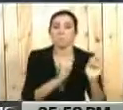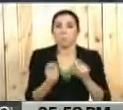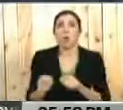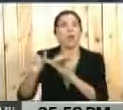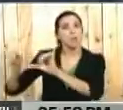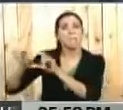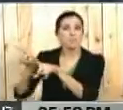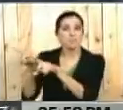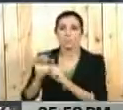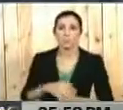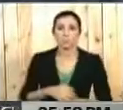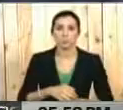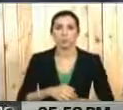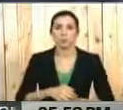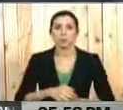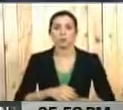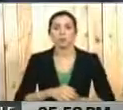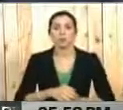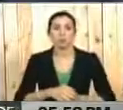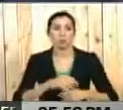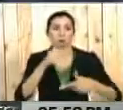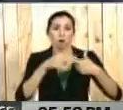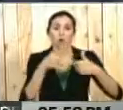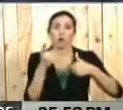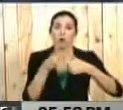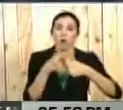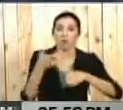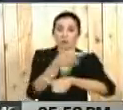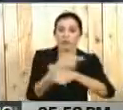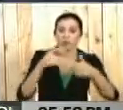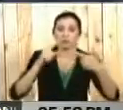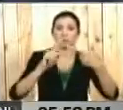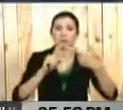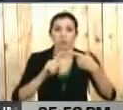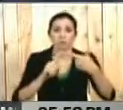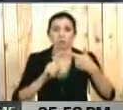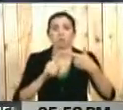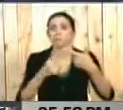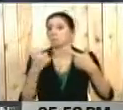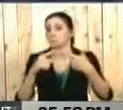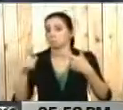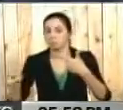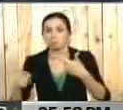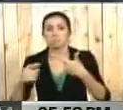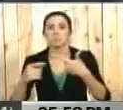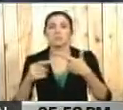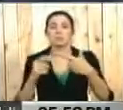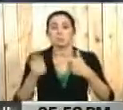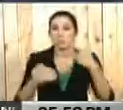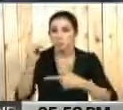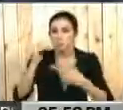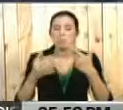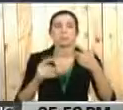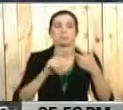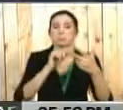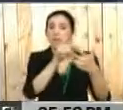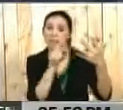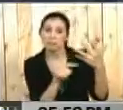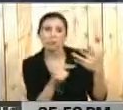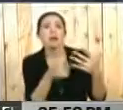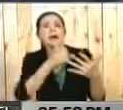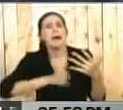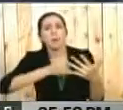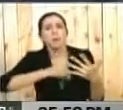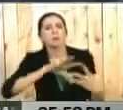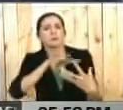resto de los poderes ha sido tolerante incluso con un verbo inapropiado. O sea, un verbo que a mí me extraña,